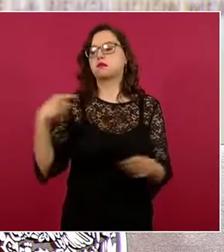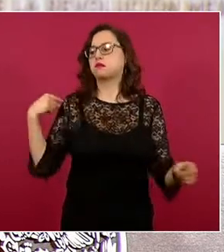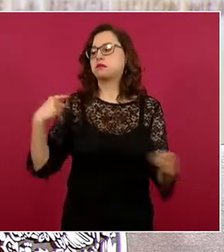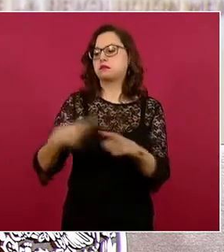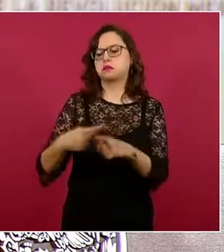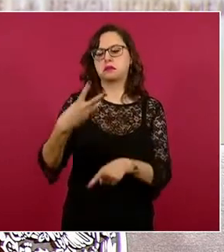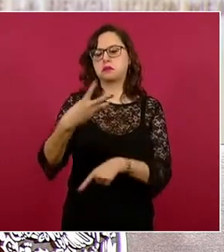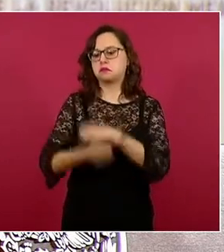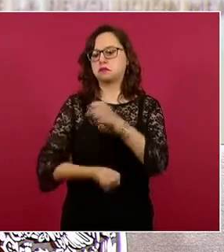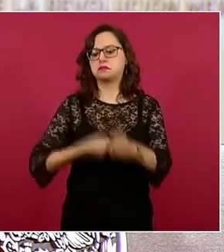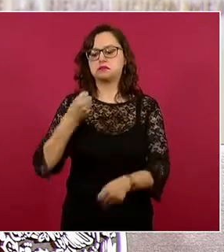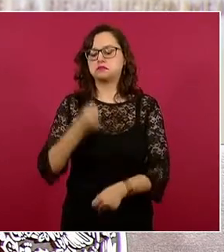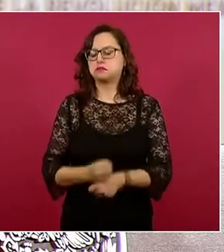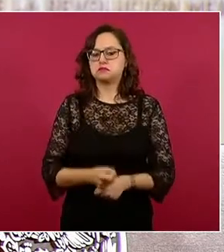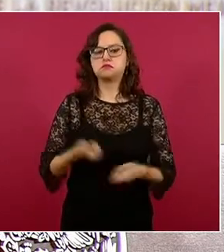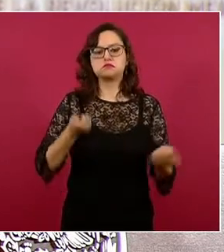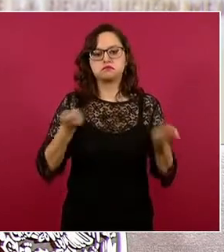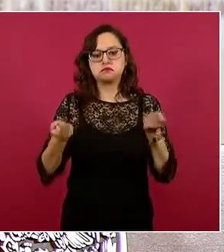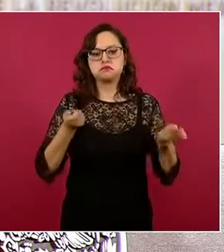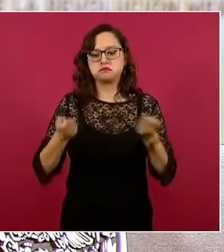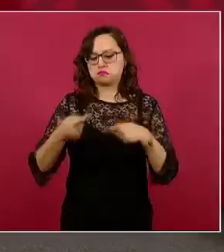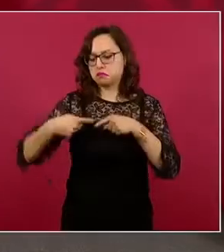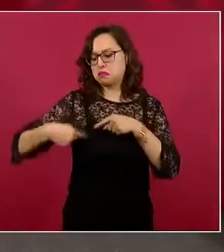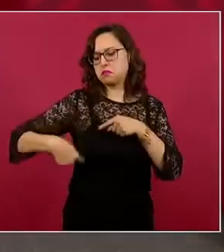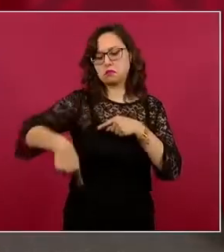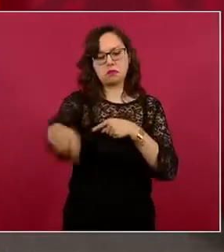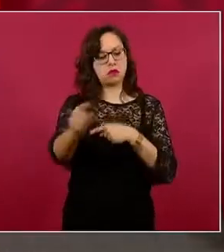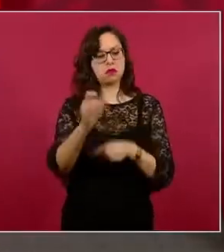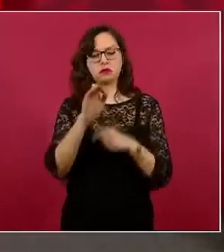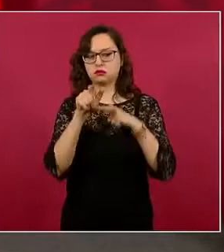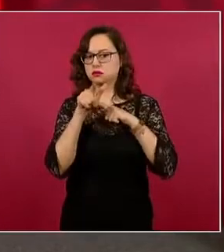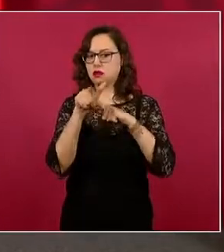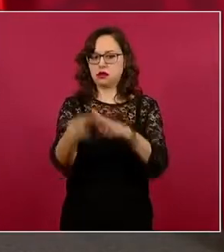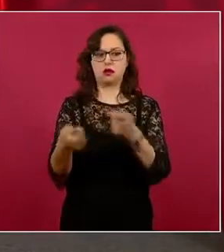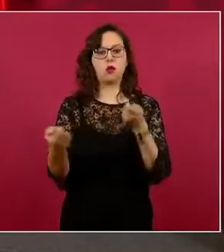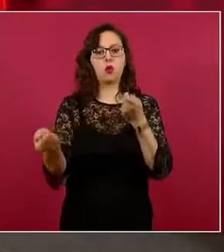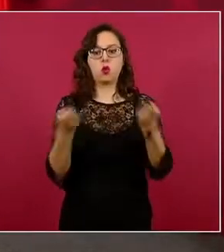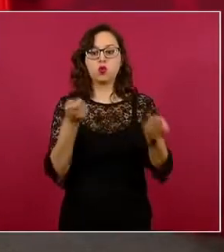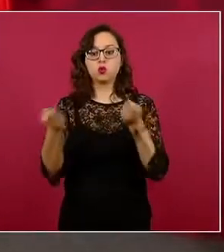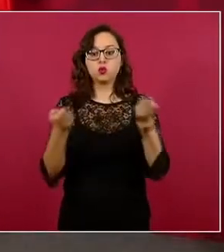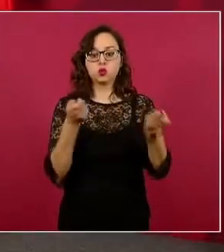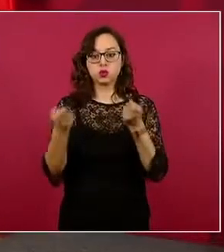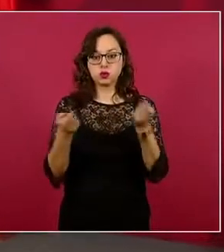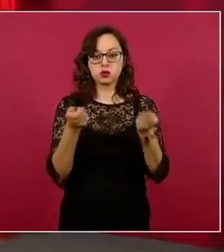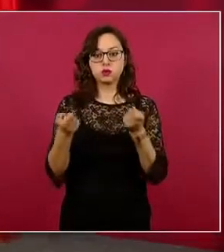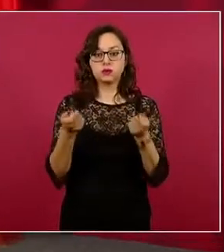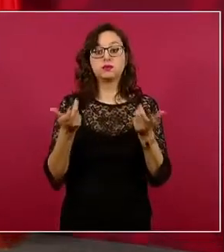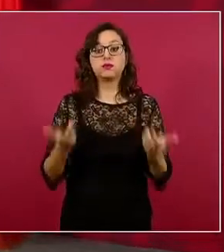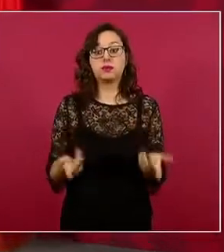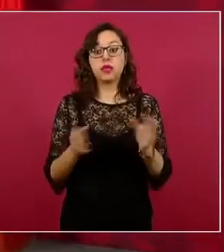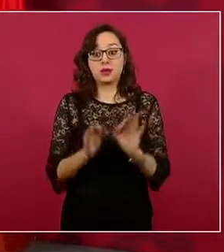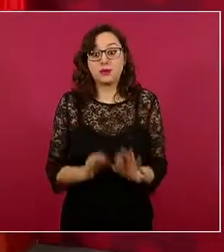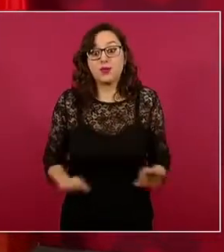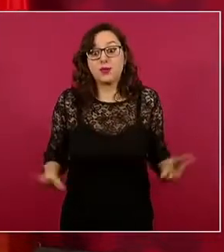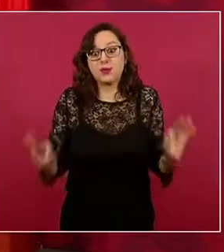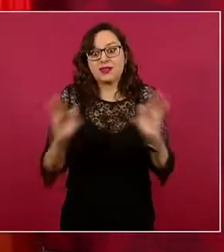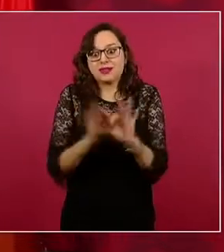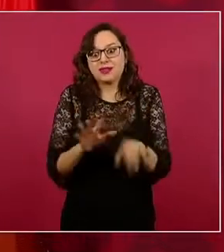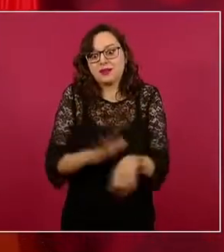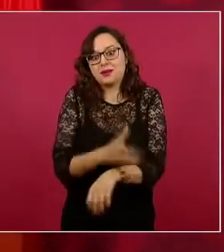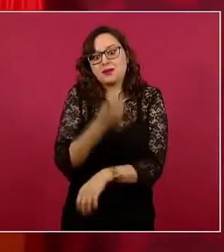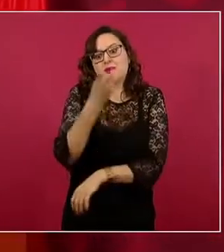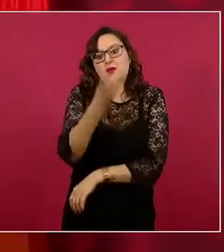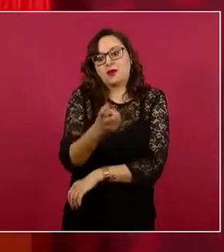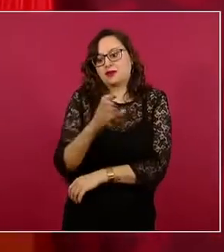va a aumentar el precio de la luz. Por eso la importancia de la defensa de